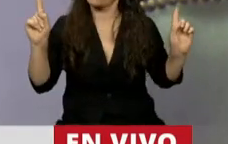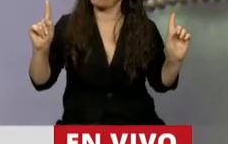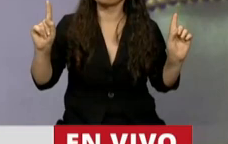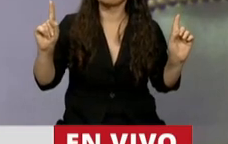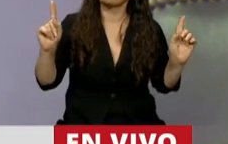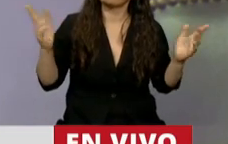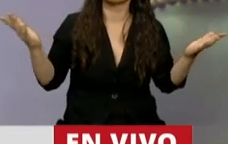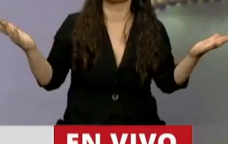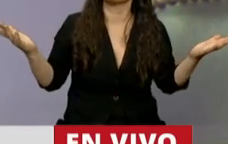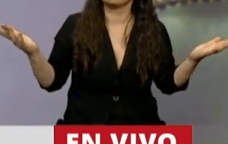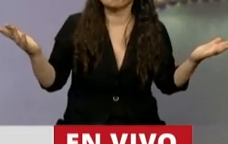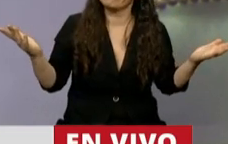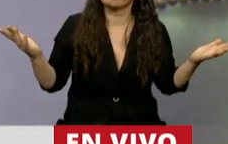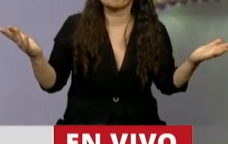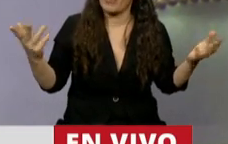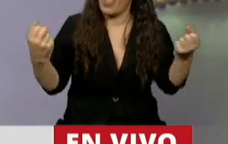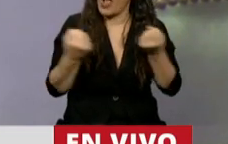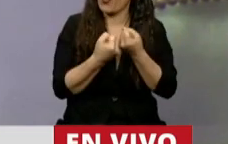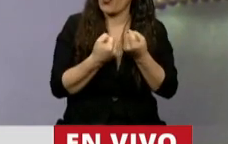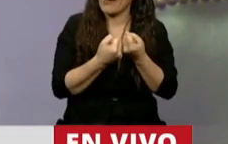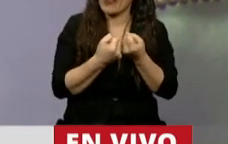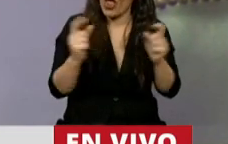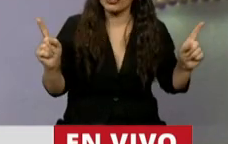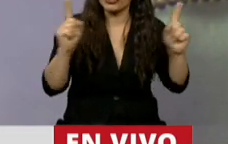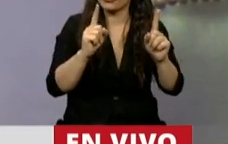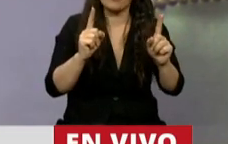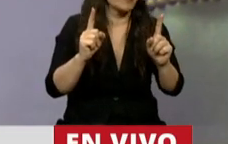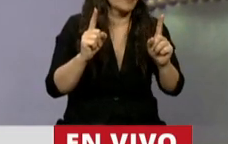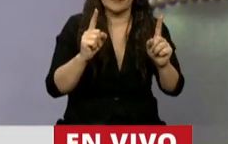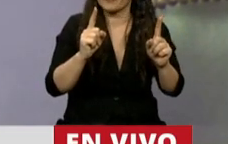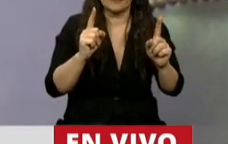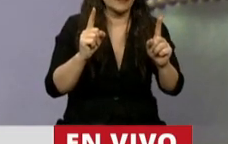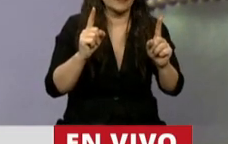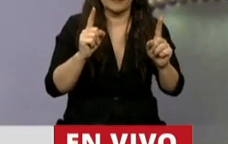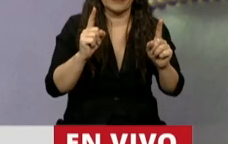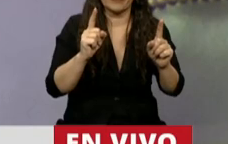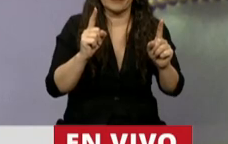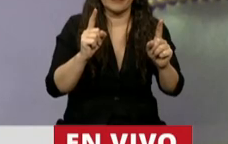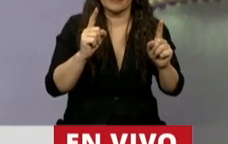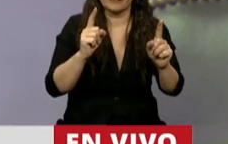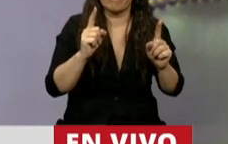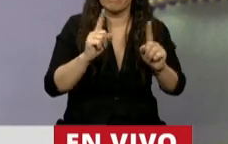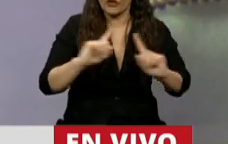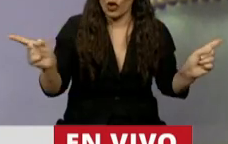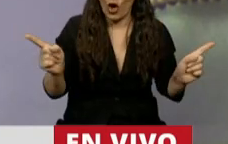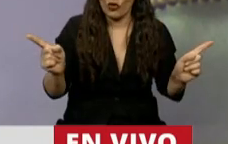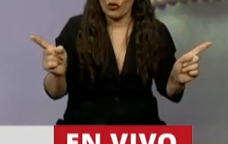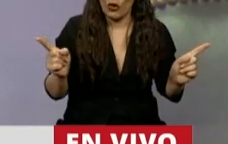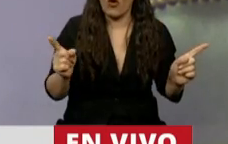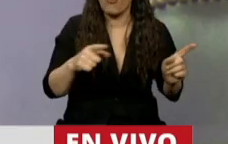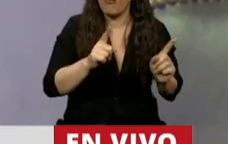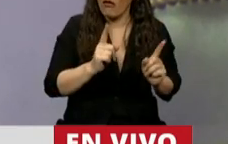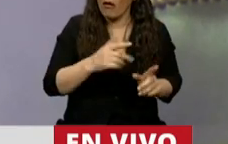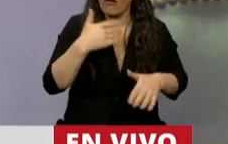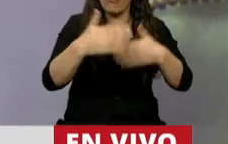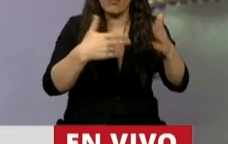lamentablemente, esos acuerdos bilaterales no se lograron. Y al contrario, se llevaron adelante